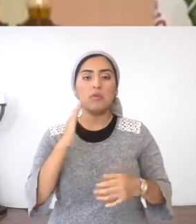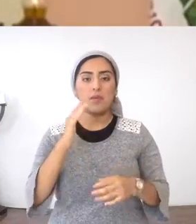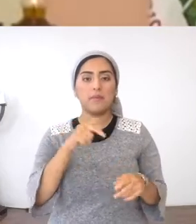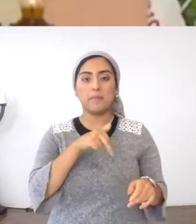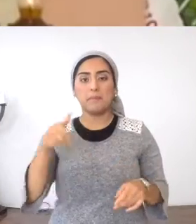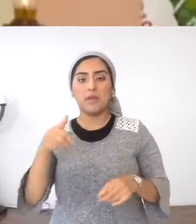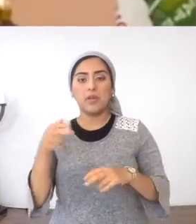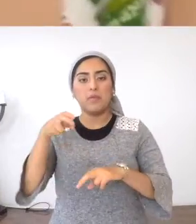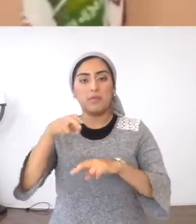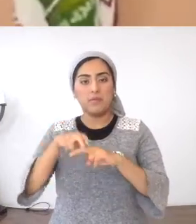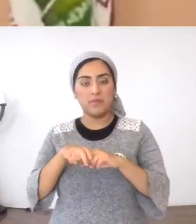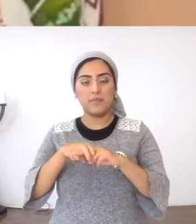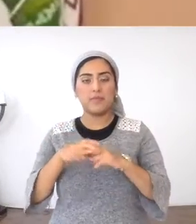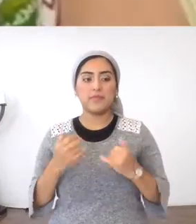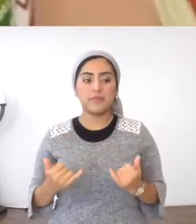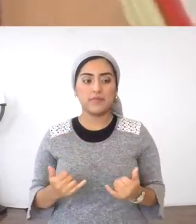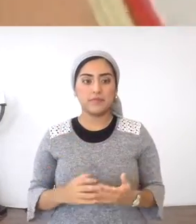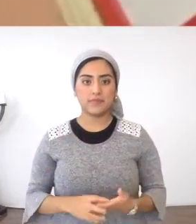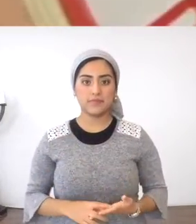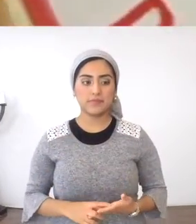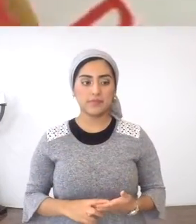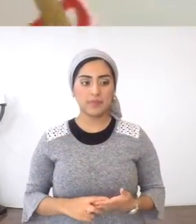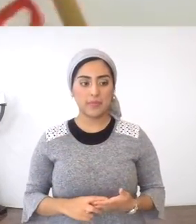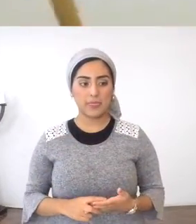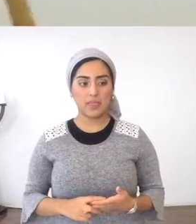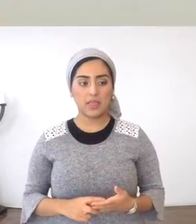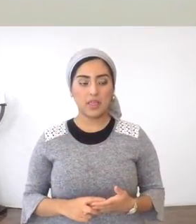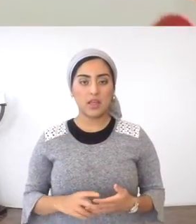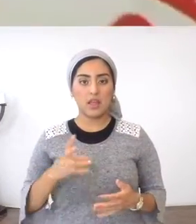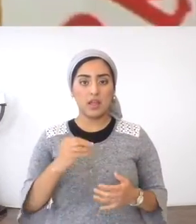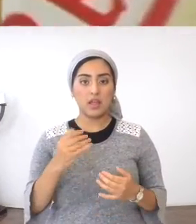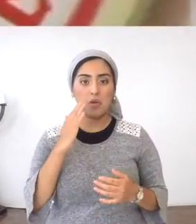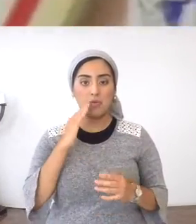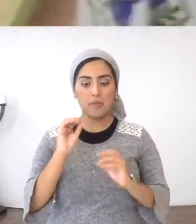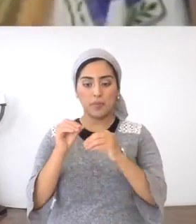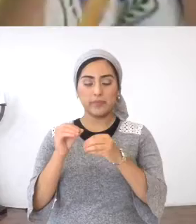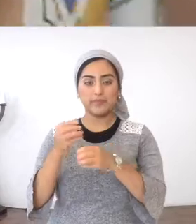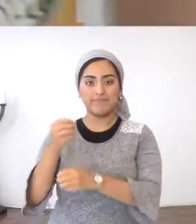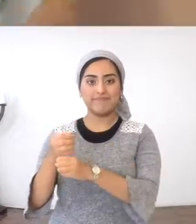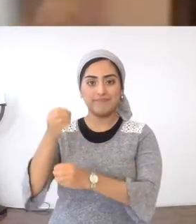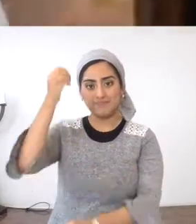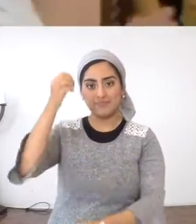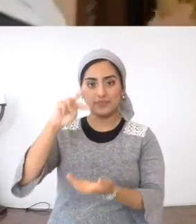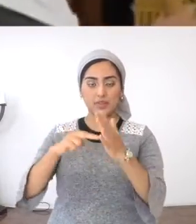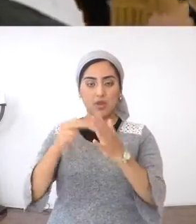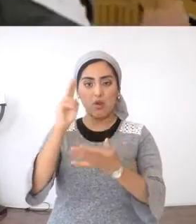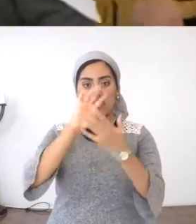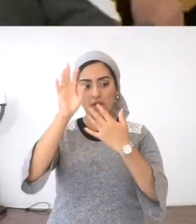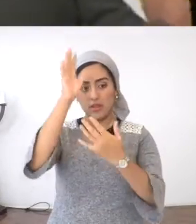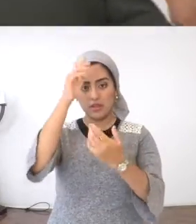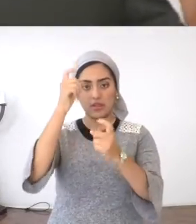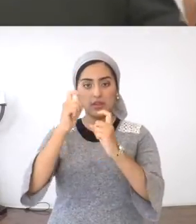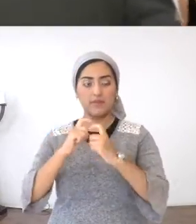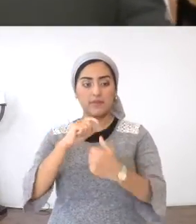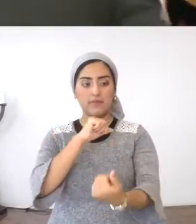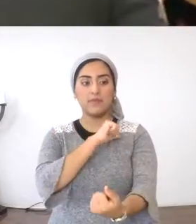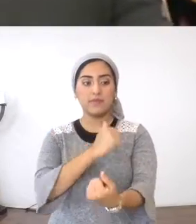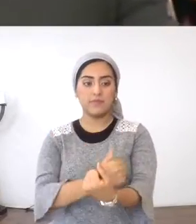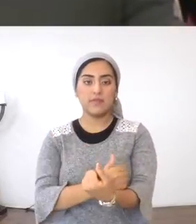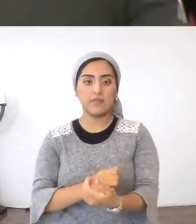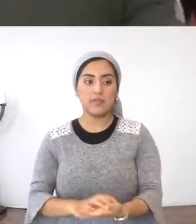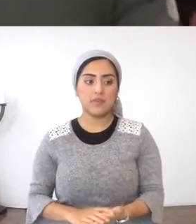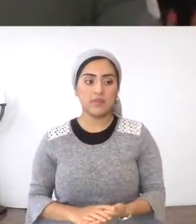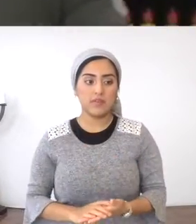a pasar a dejar la vara Que le significa autoridad La autoridad que el Eterno da Bendito es su nombre Teilah